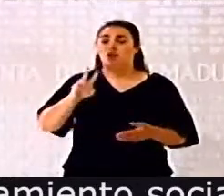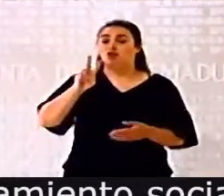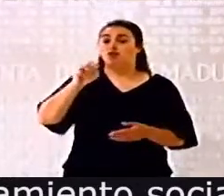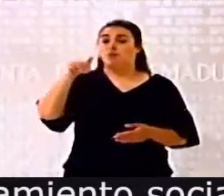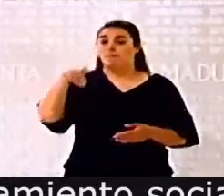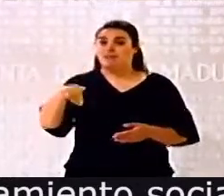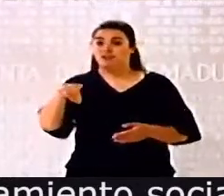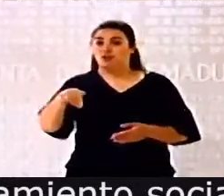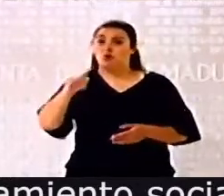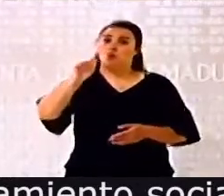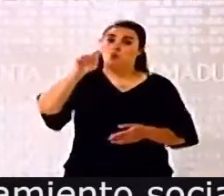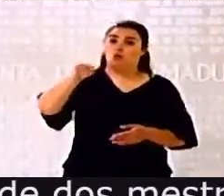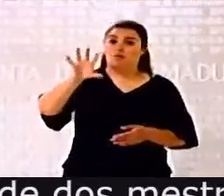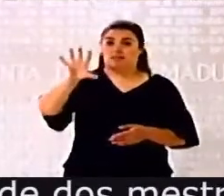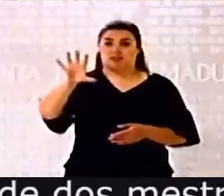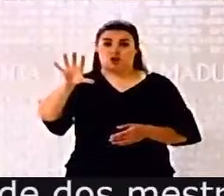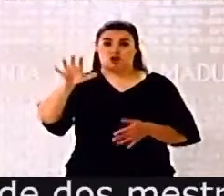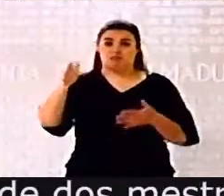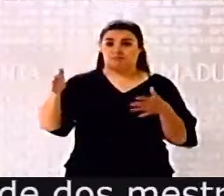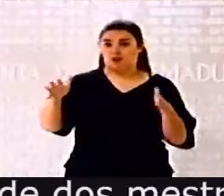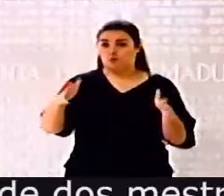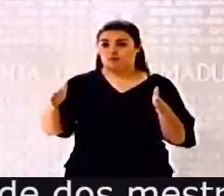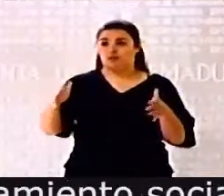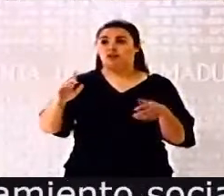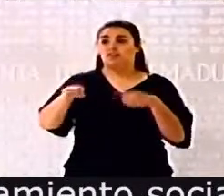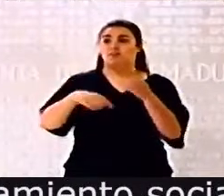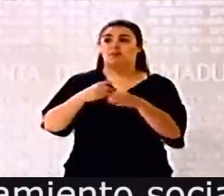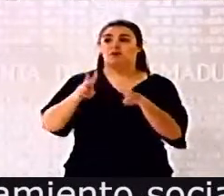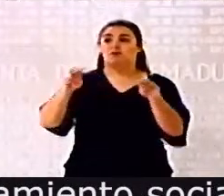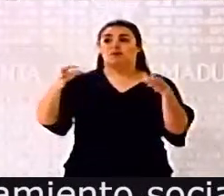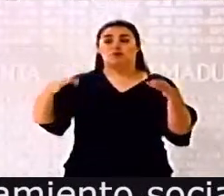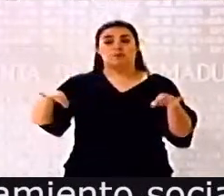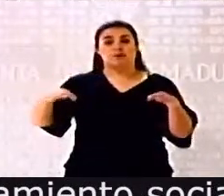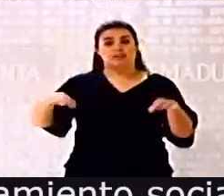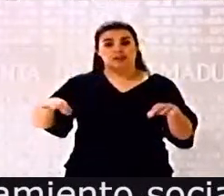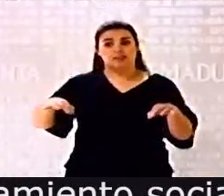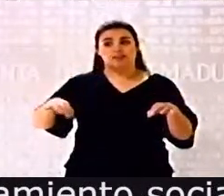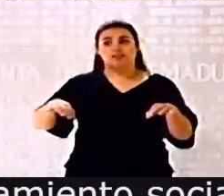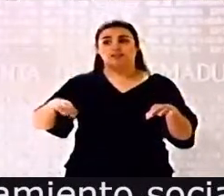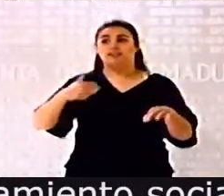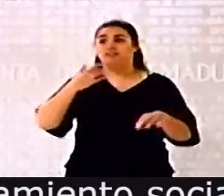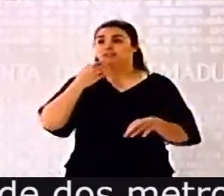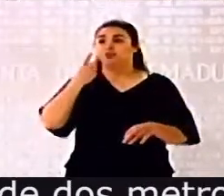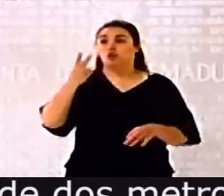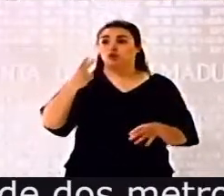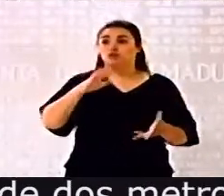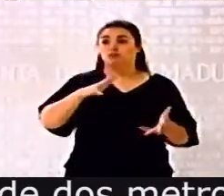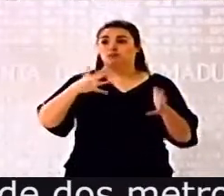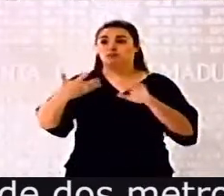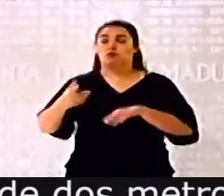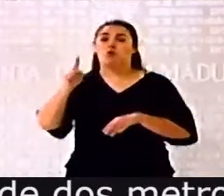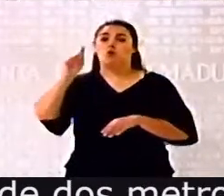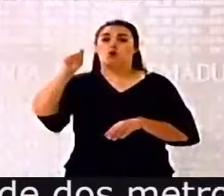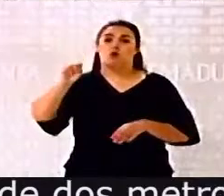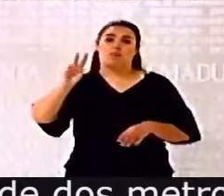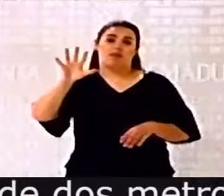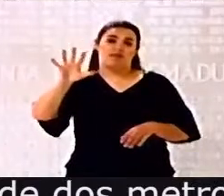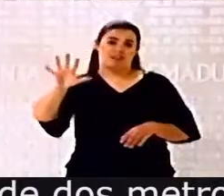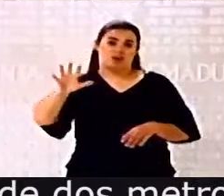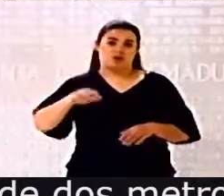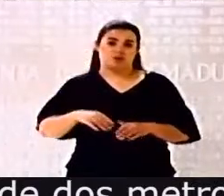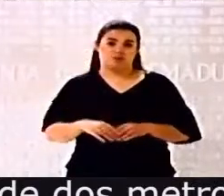metros y 1,5 metros, y cuando llegue la nueva normalidad, donde pone 2, pasaremos a 1,5 metros.